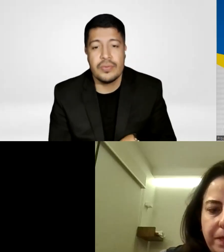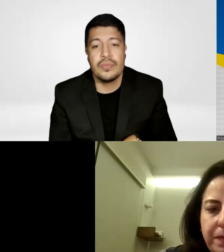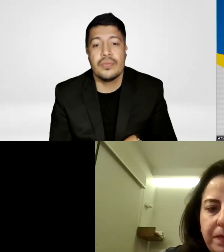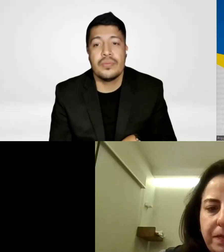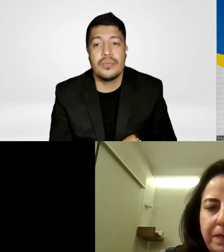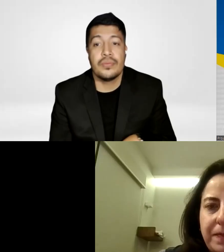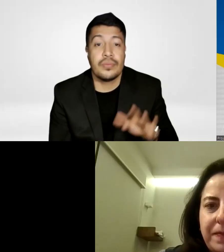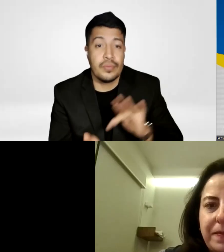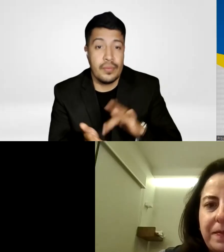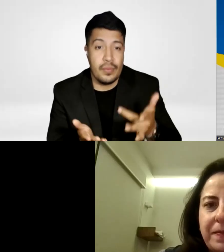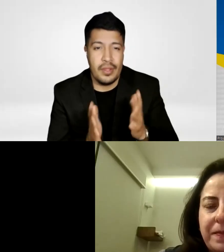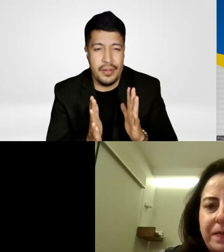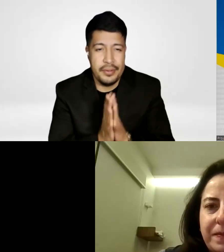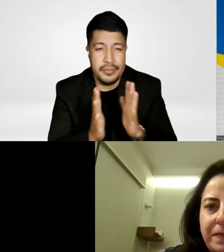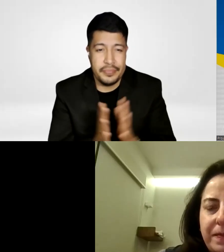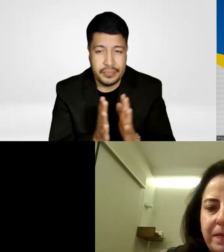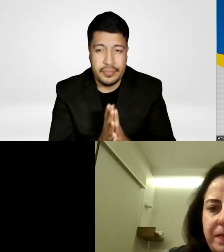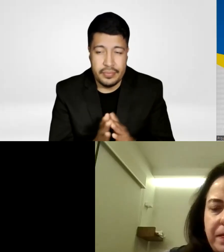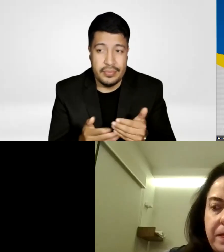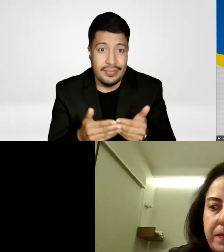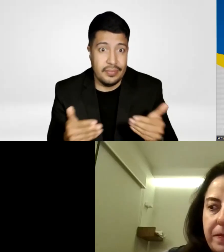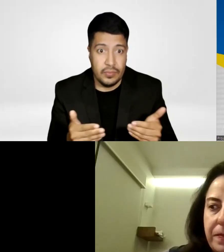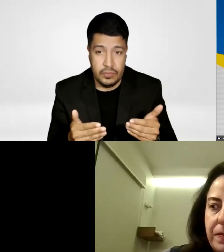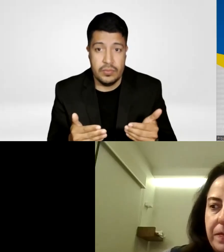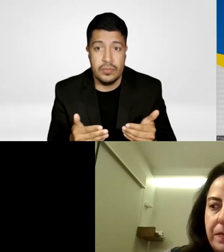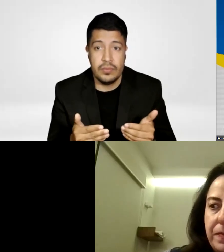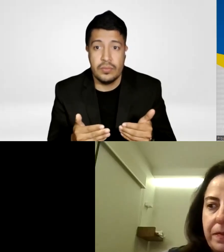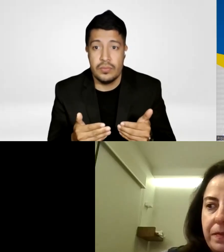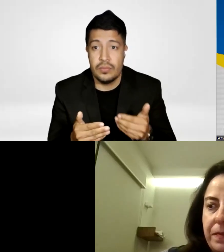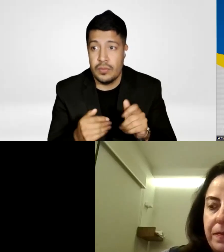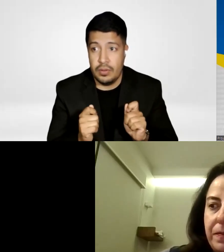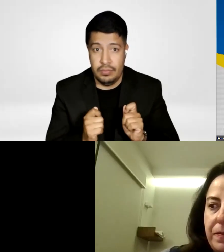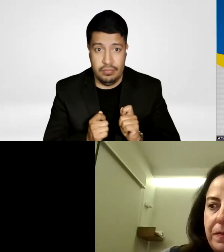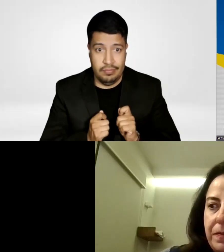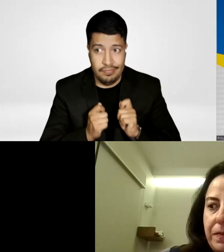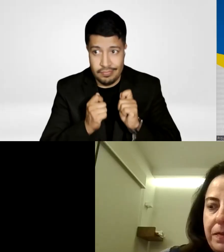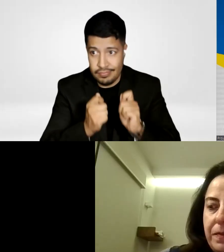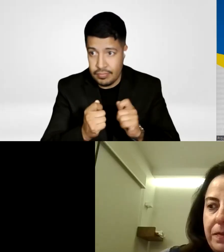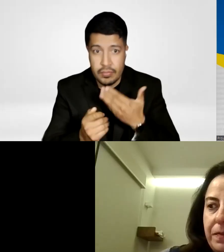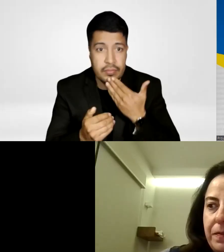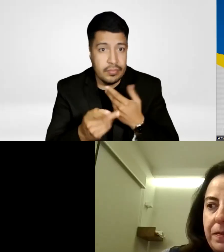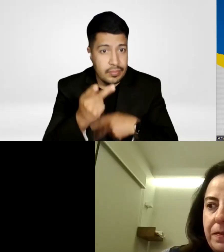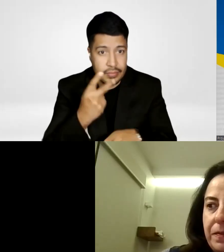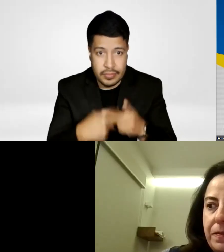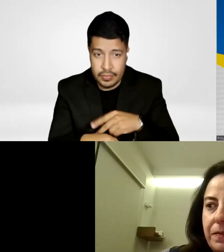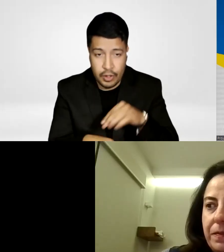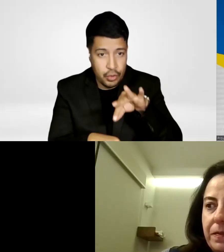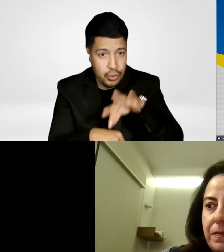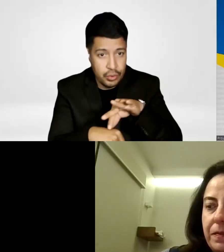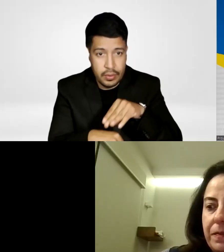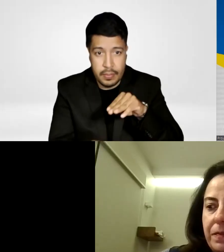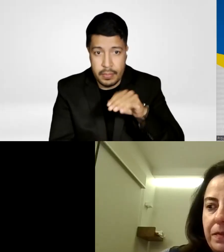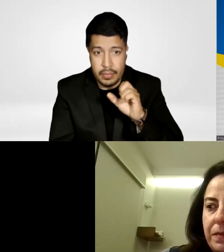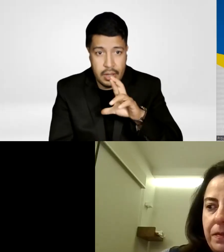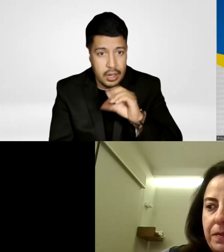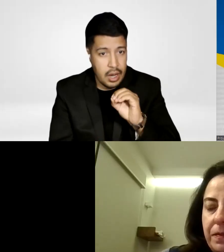la participación y vamos entonces a dar ahora la bienvenida. La doctora Mara no pudo